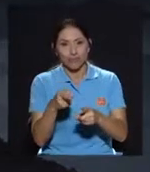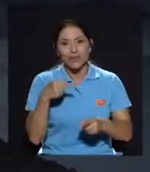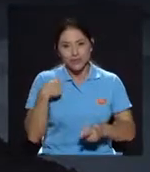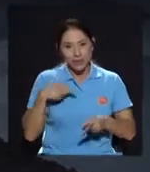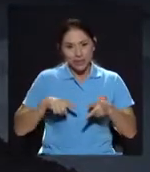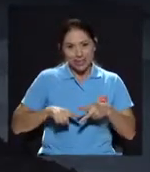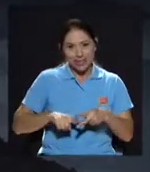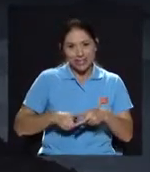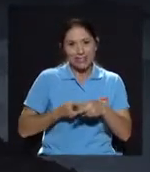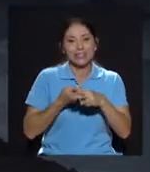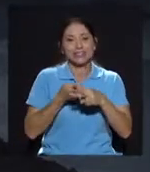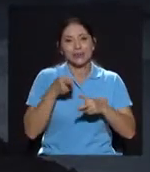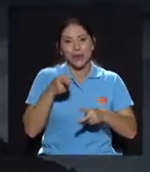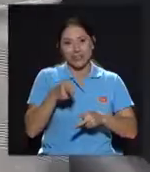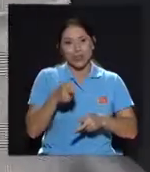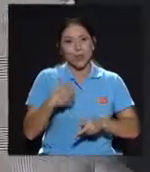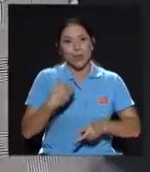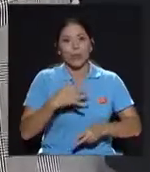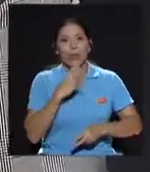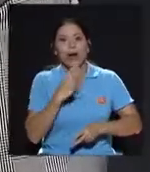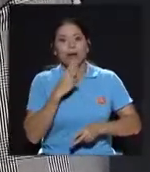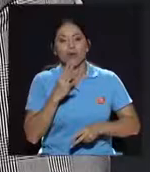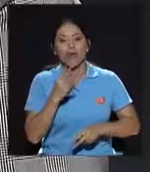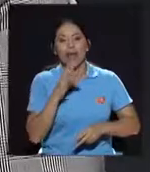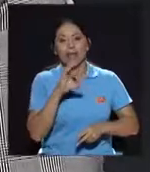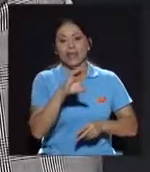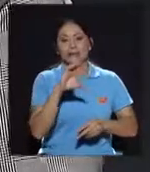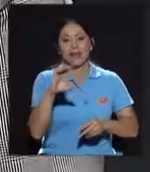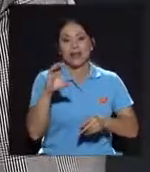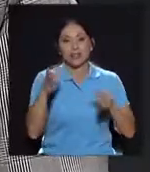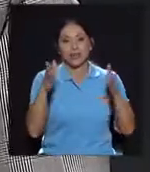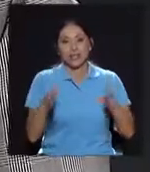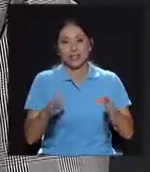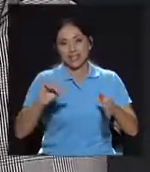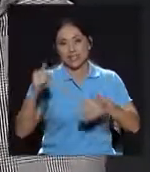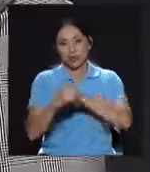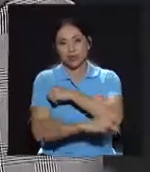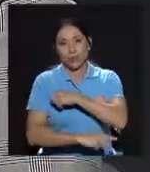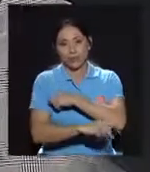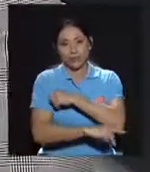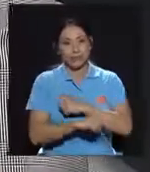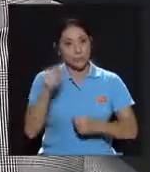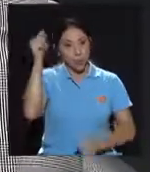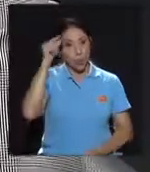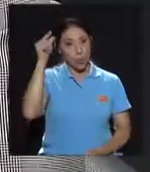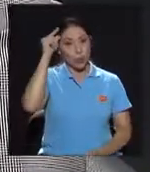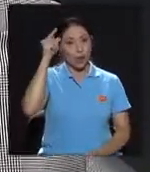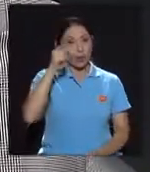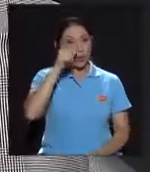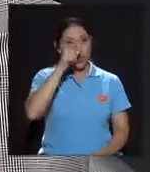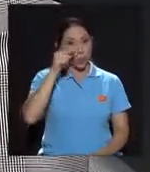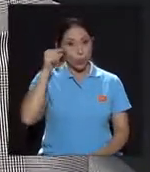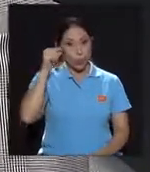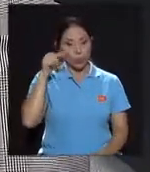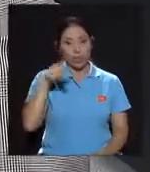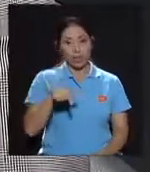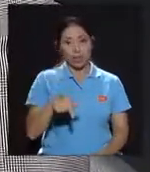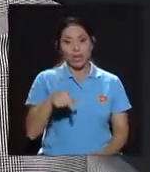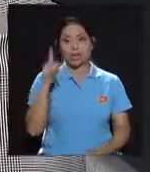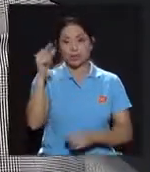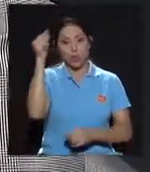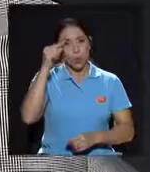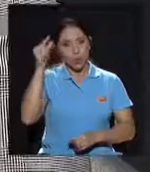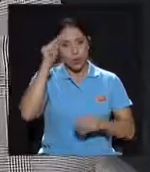inversionistas en el exterior sobre todo a la administración solís ribera ha sido pues un gobierno que le da una importancia